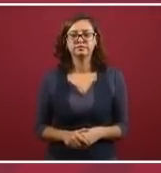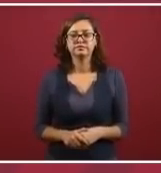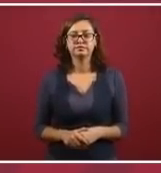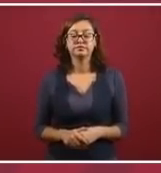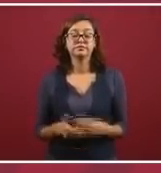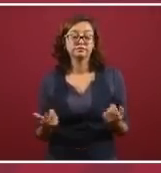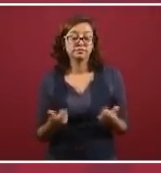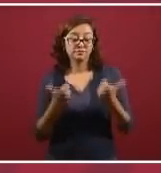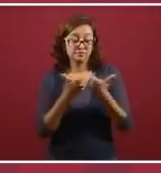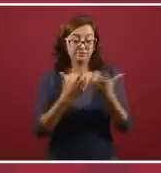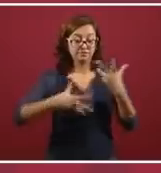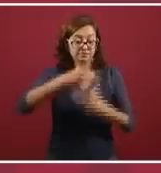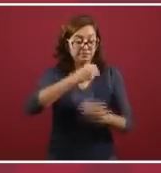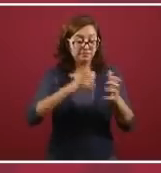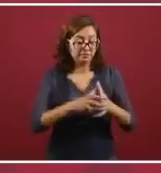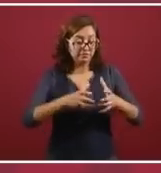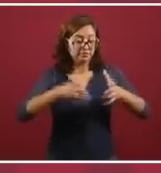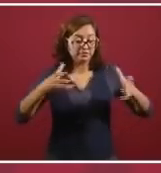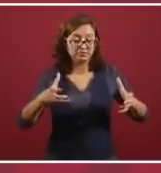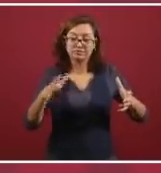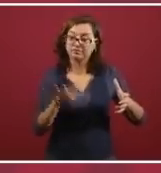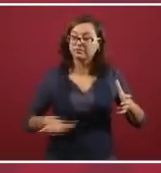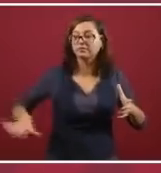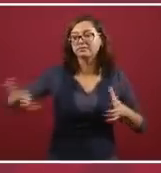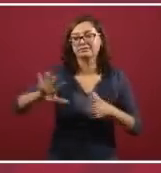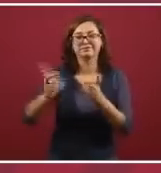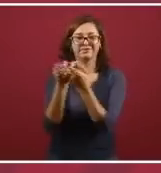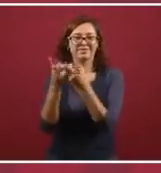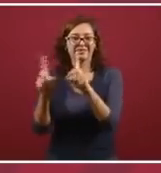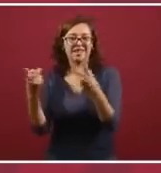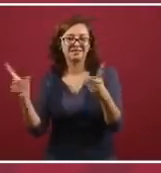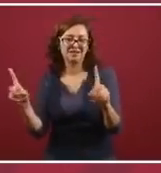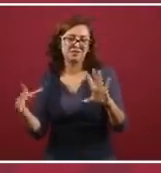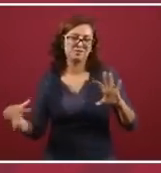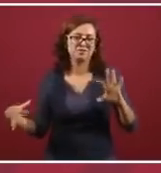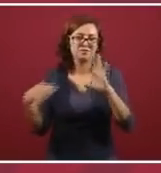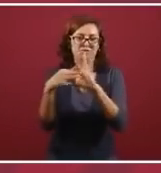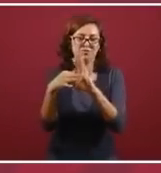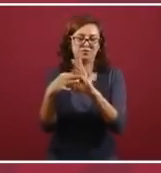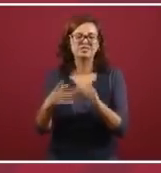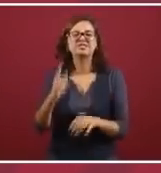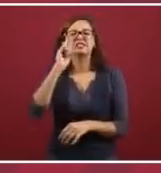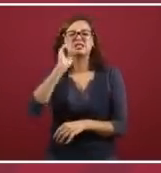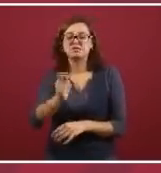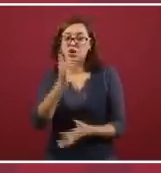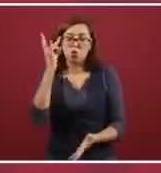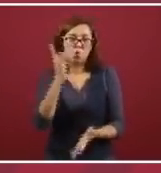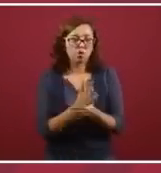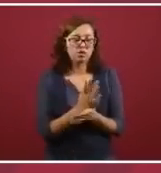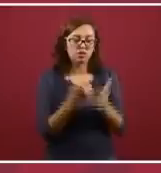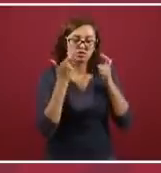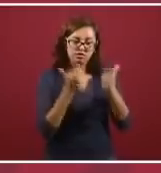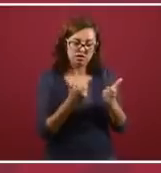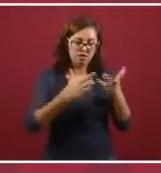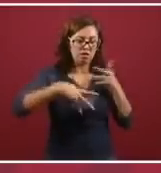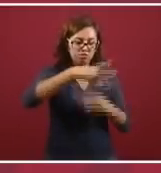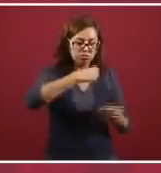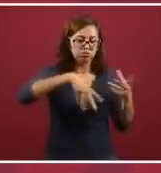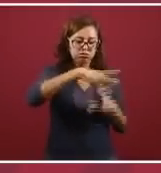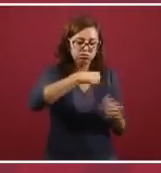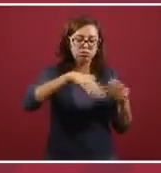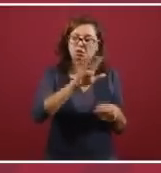desarrollo social. En pocas palabras, que no solo sea crecimiento, que sea desarrollo,